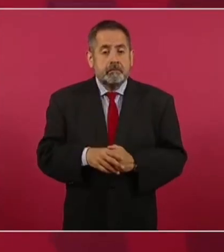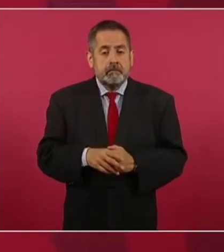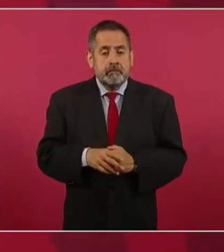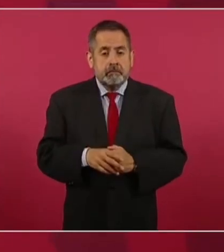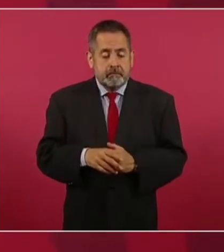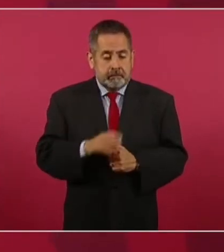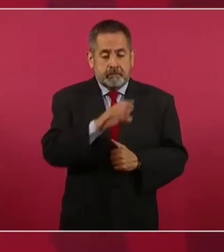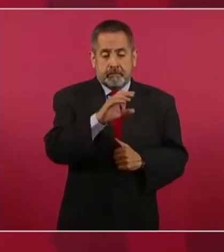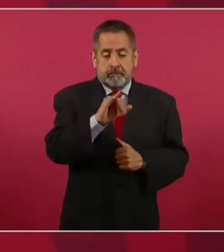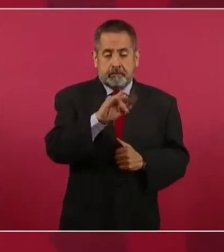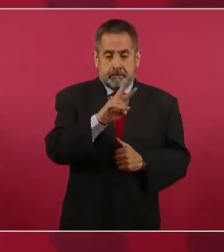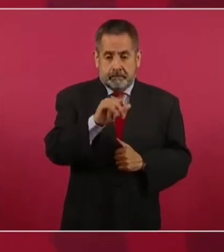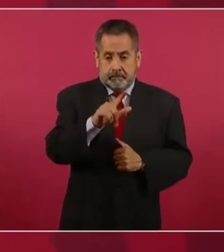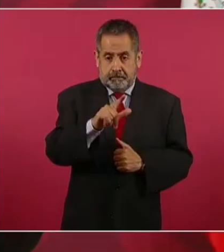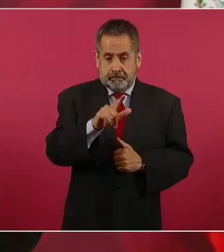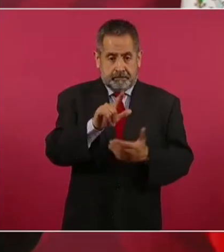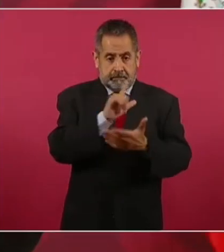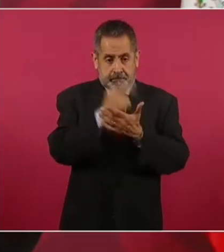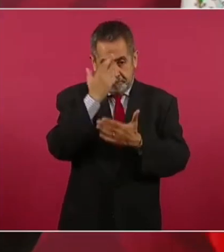asuntos civiles en penales.